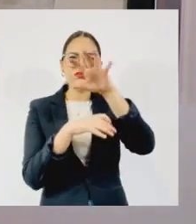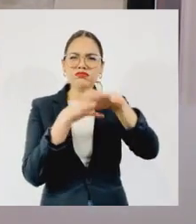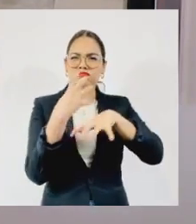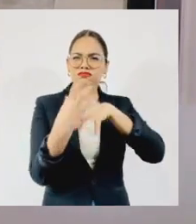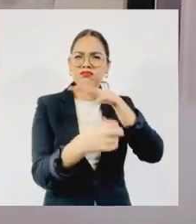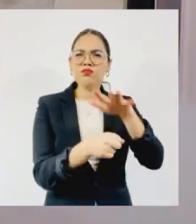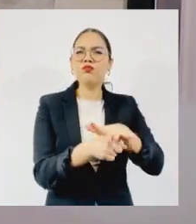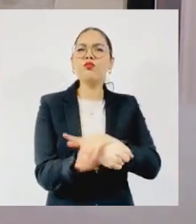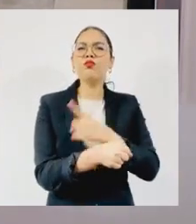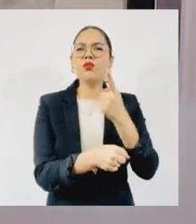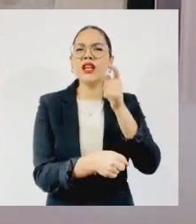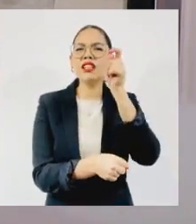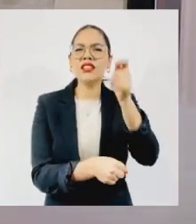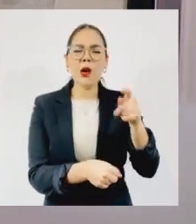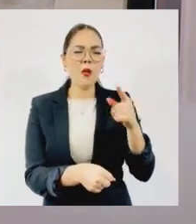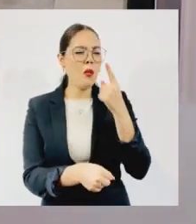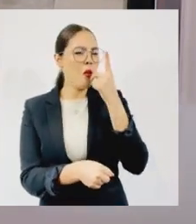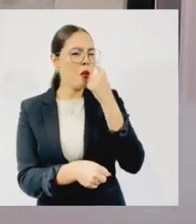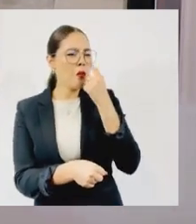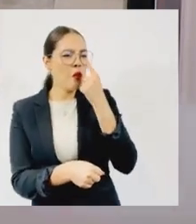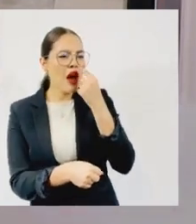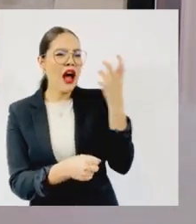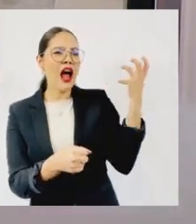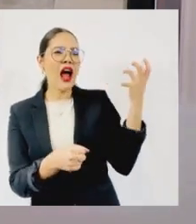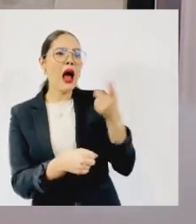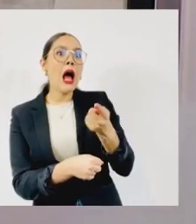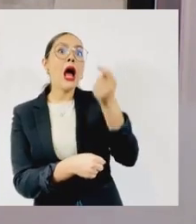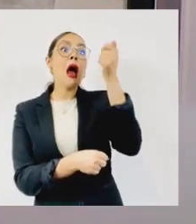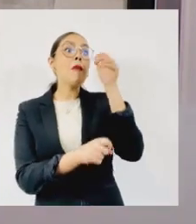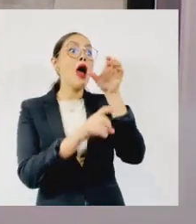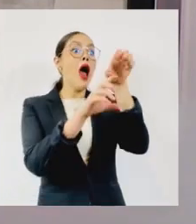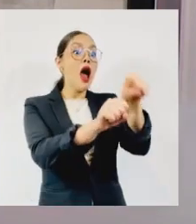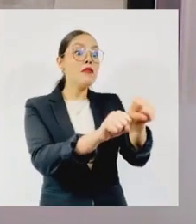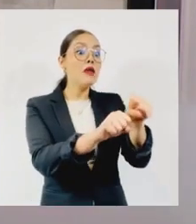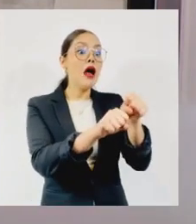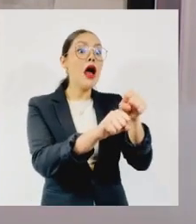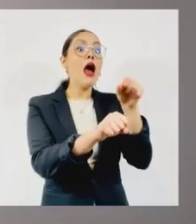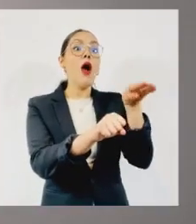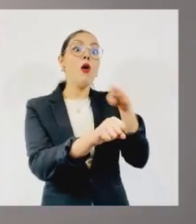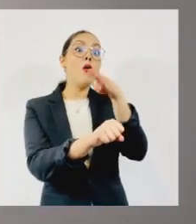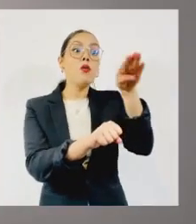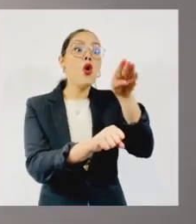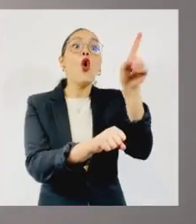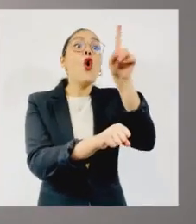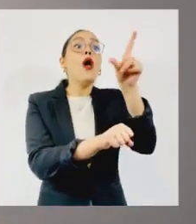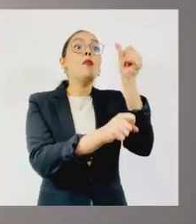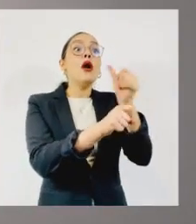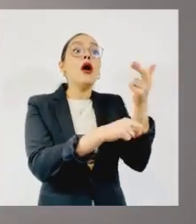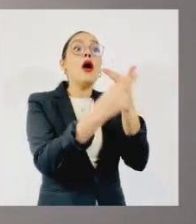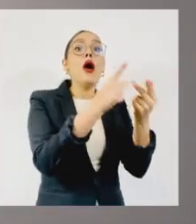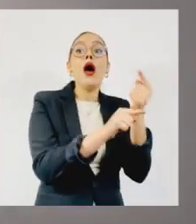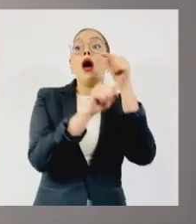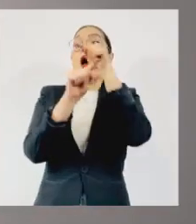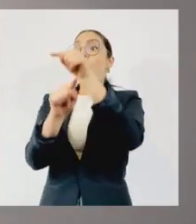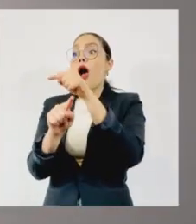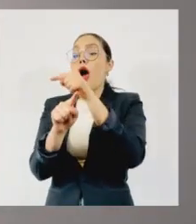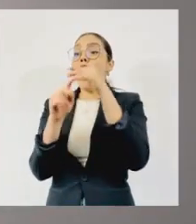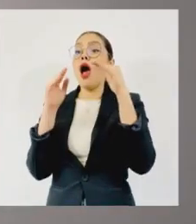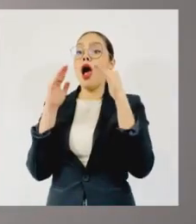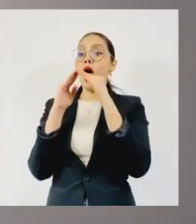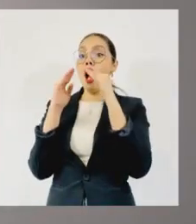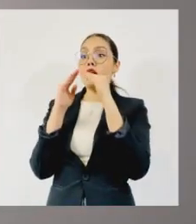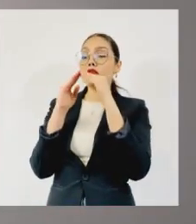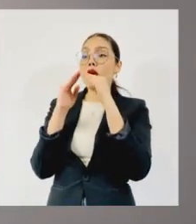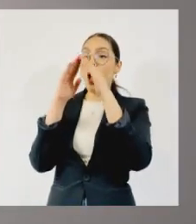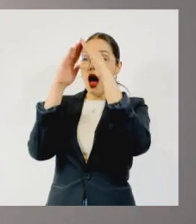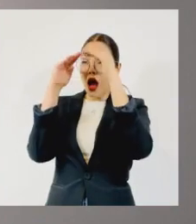vino abajo porque los policías empezaron a decir que primero los detuvieron en la carretera, pero que tuvieron que regresar a la cabaña porque